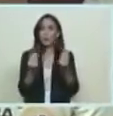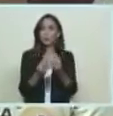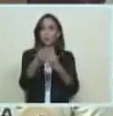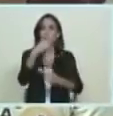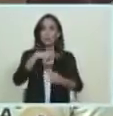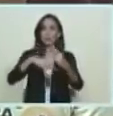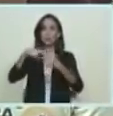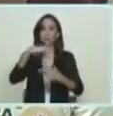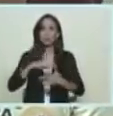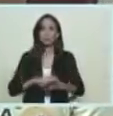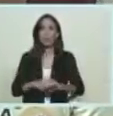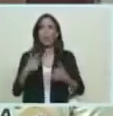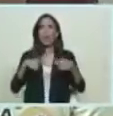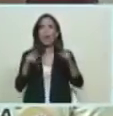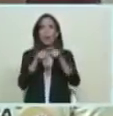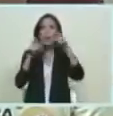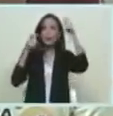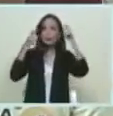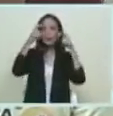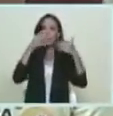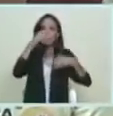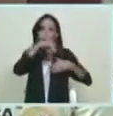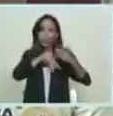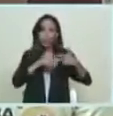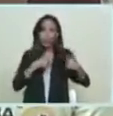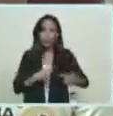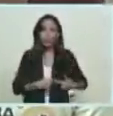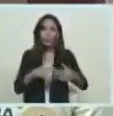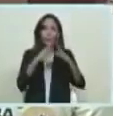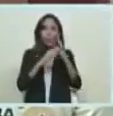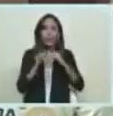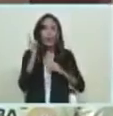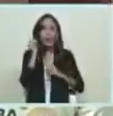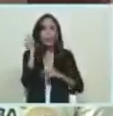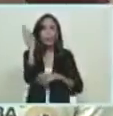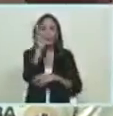Venezuela vive, así como Chávez vive en los corazones de todas las mujeres